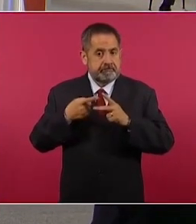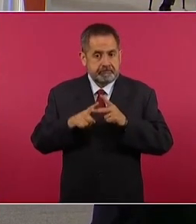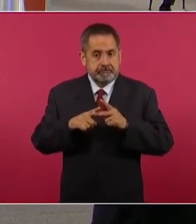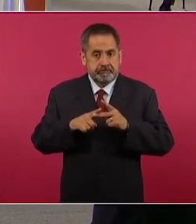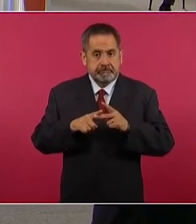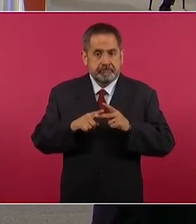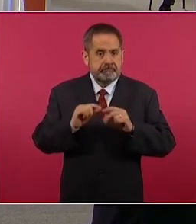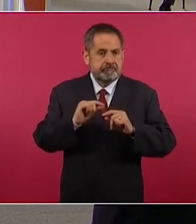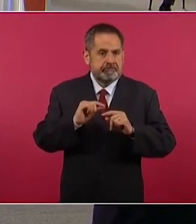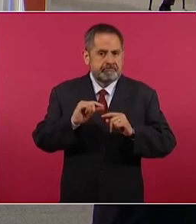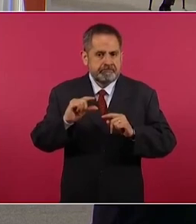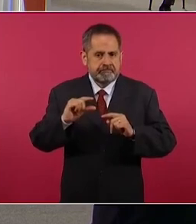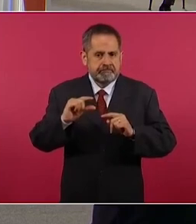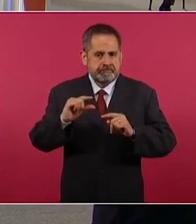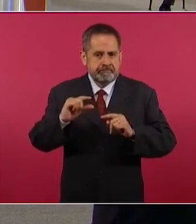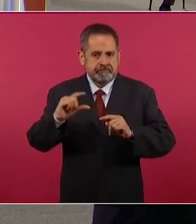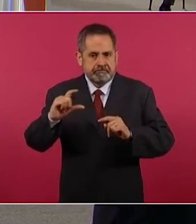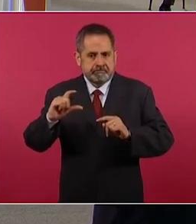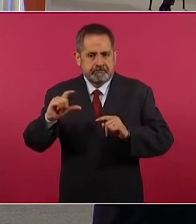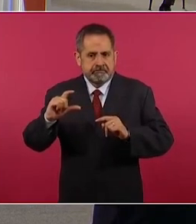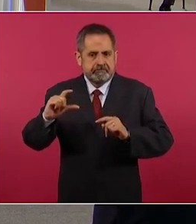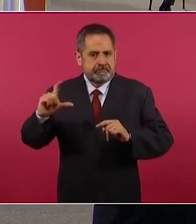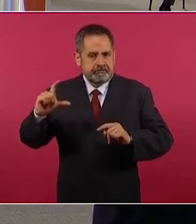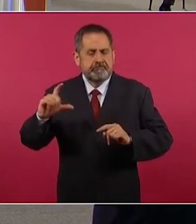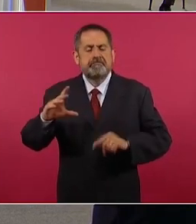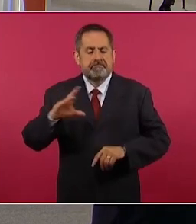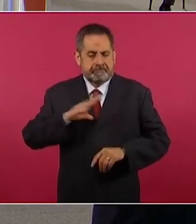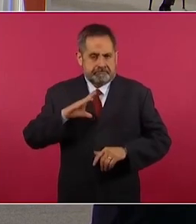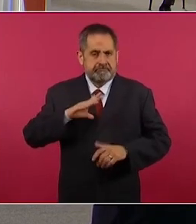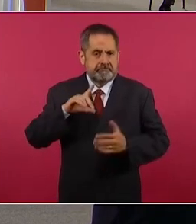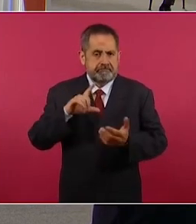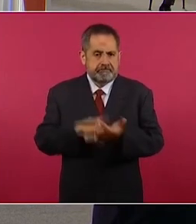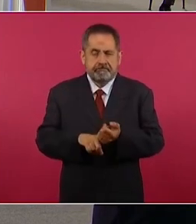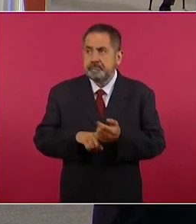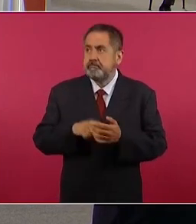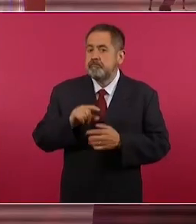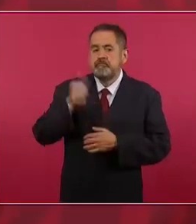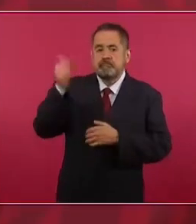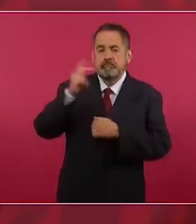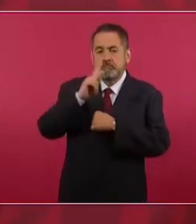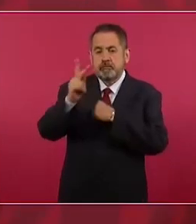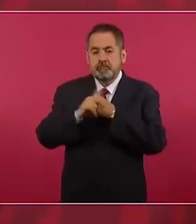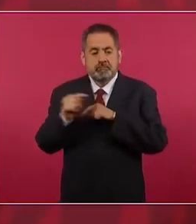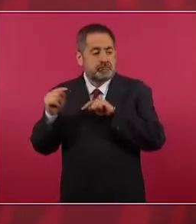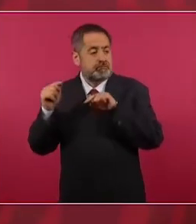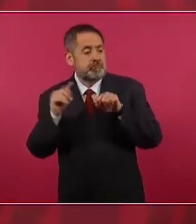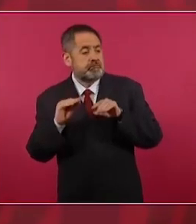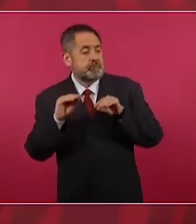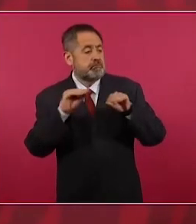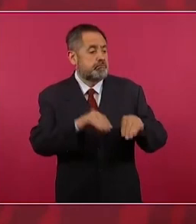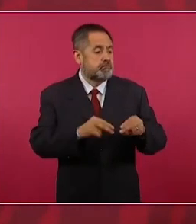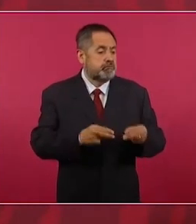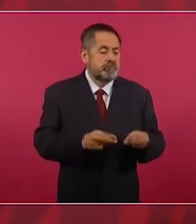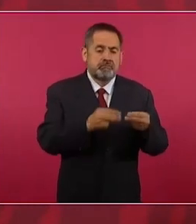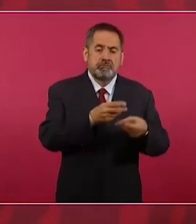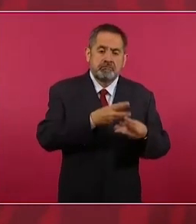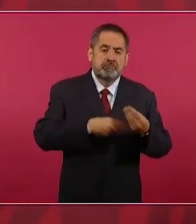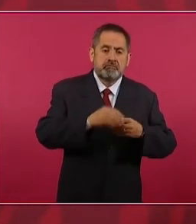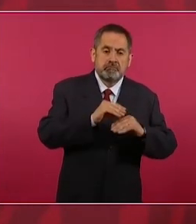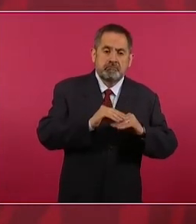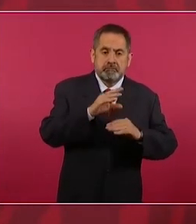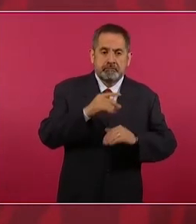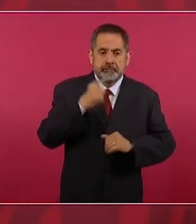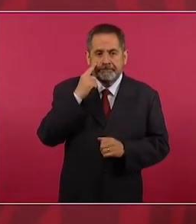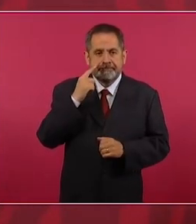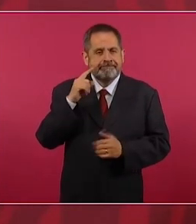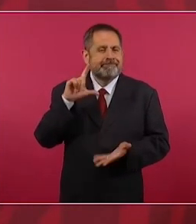ha estado creciendo la inversión extranjera. Aquí se